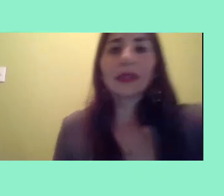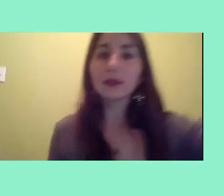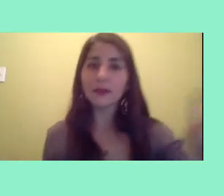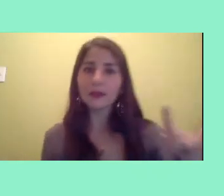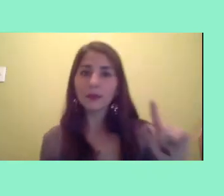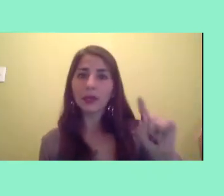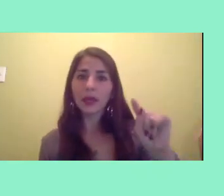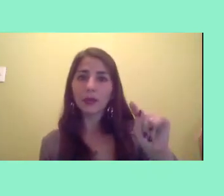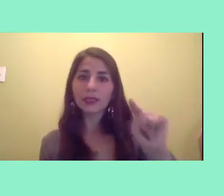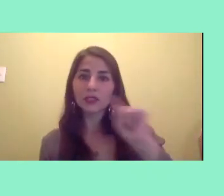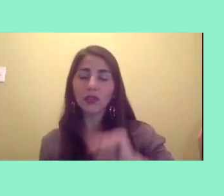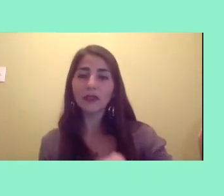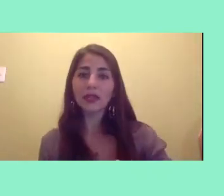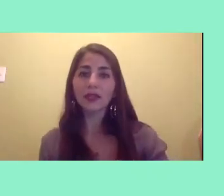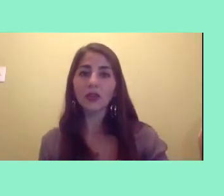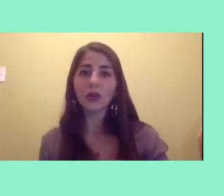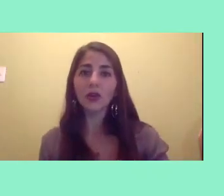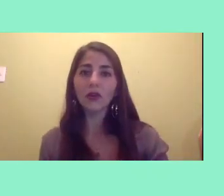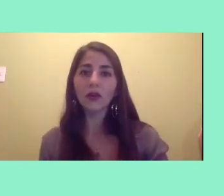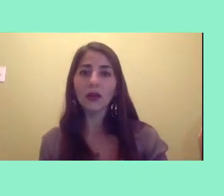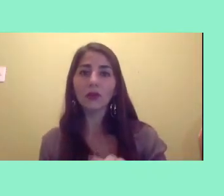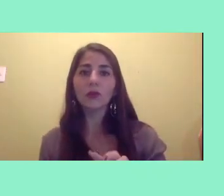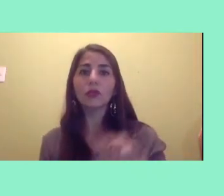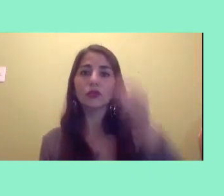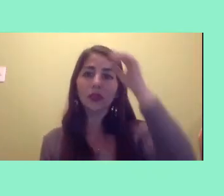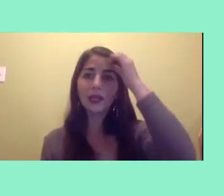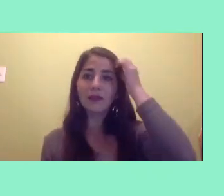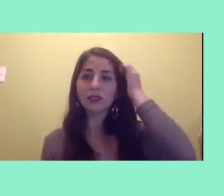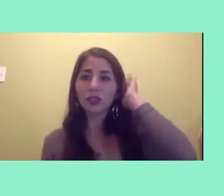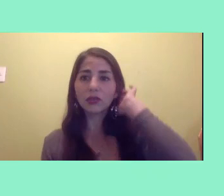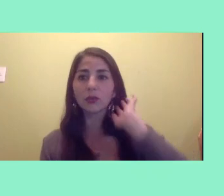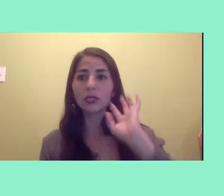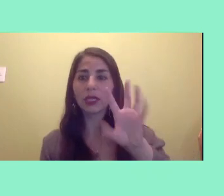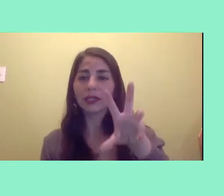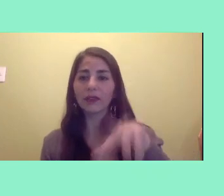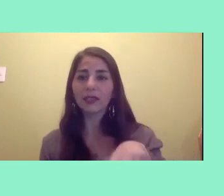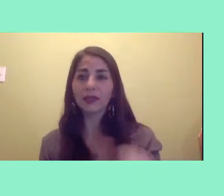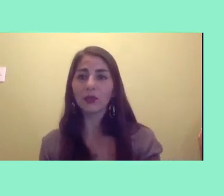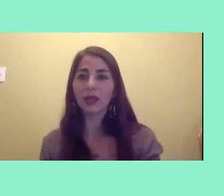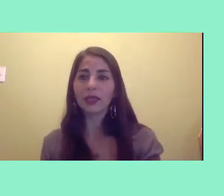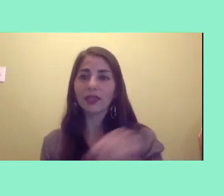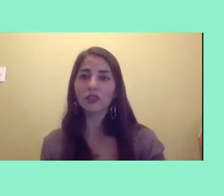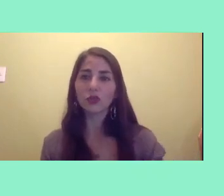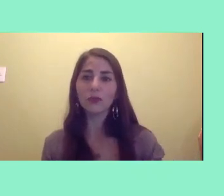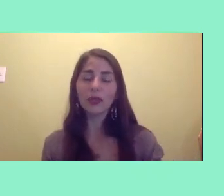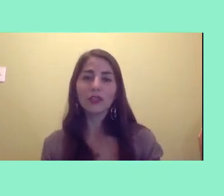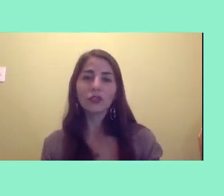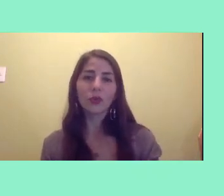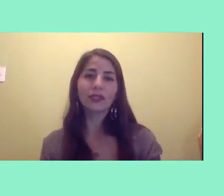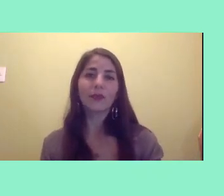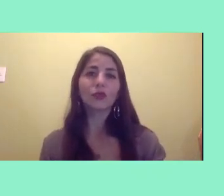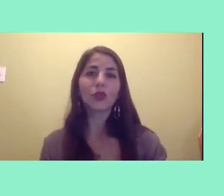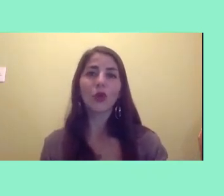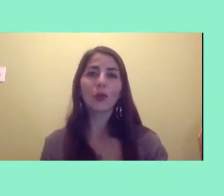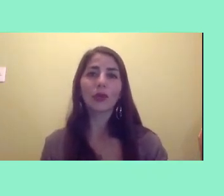Ya, al parecer todavía tengo algunos minutos de grabación, porque a través de esta modalidad de Zoom